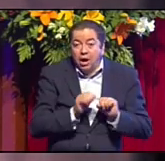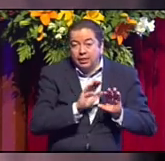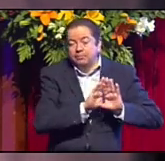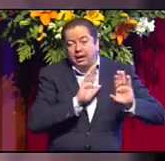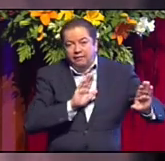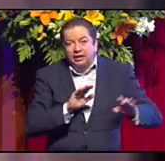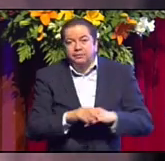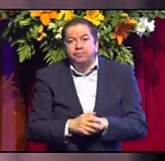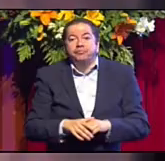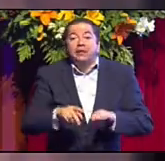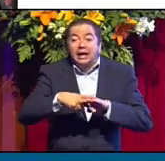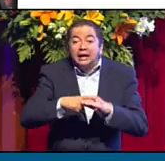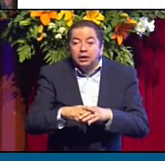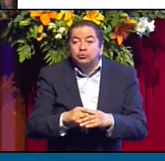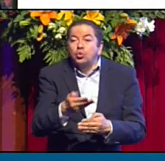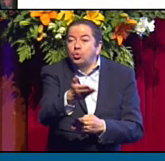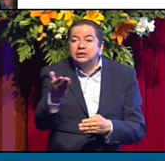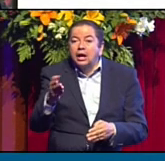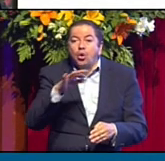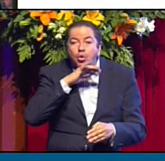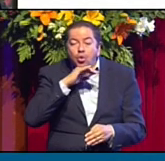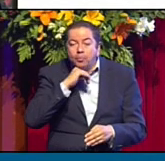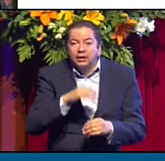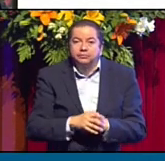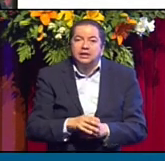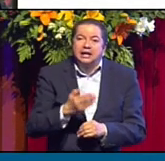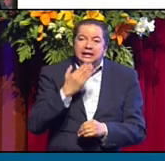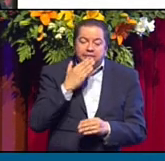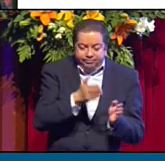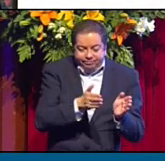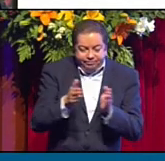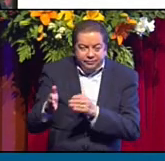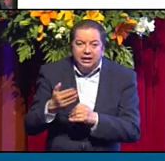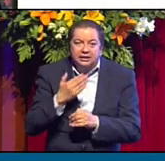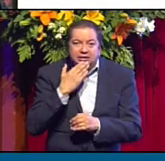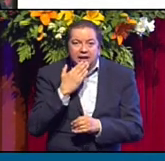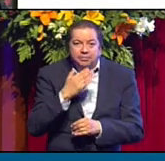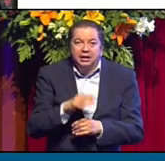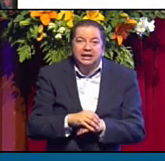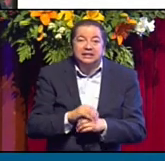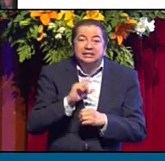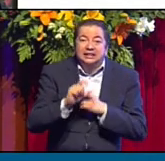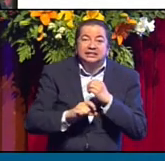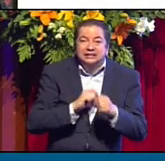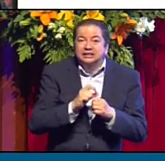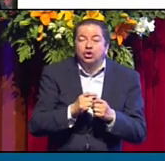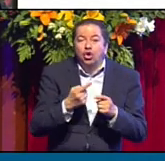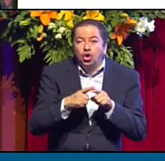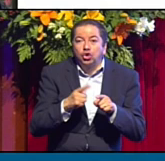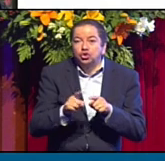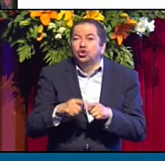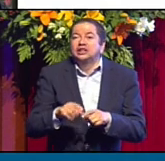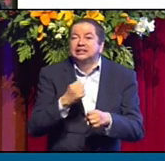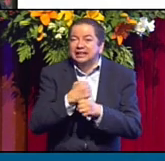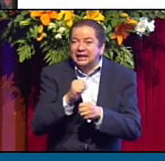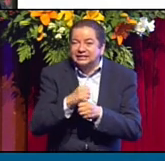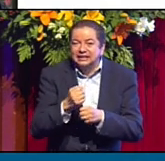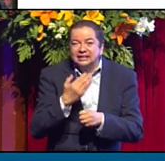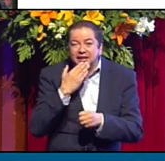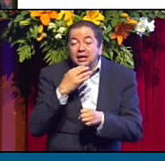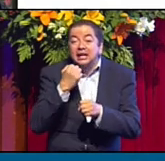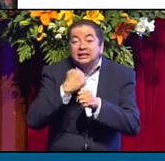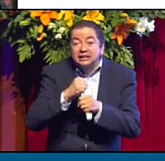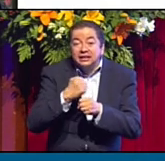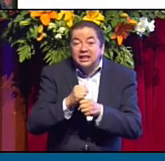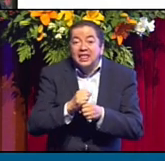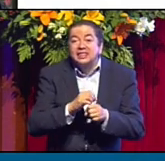herramientas que tiene el Estado. Por favor, ocúpenla. También hicimos un taller, así que los hombres de Vicuña, a cuidarse. Hicimos